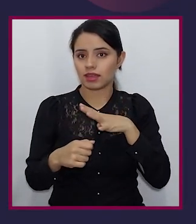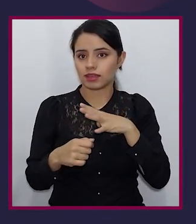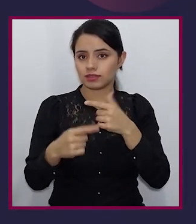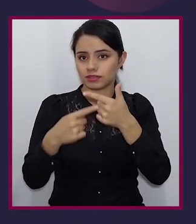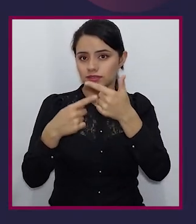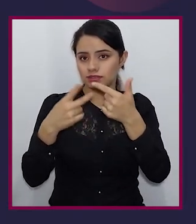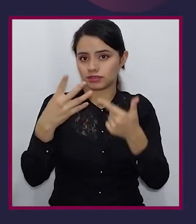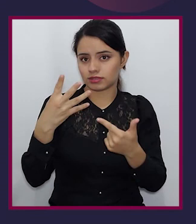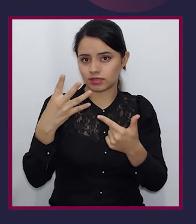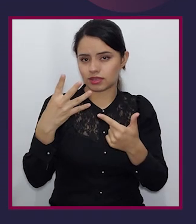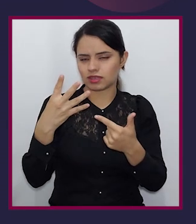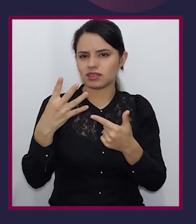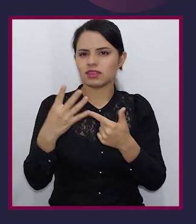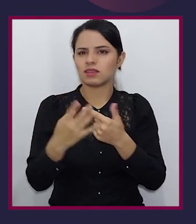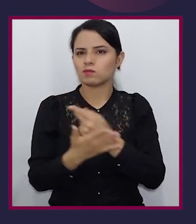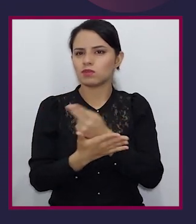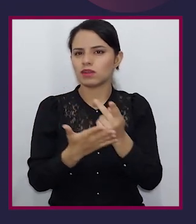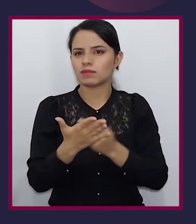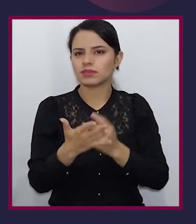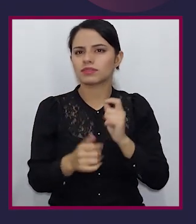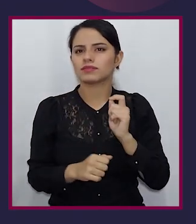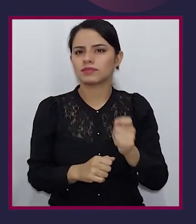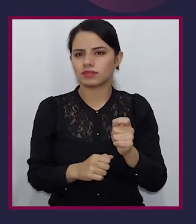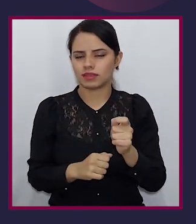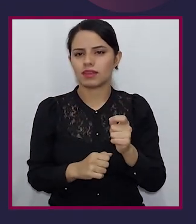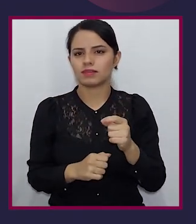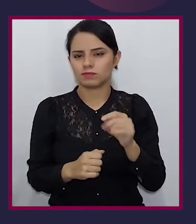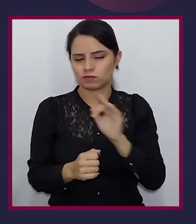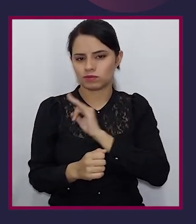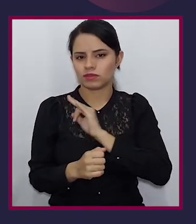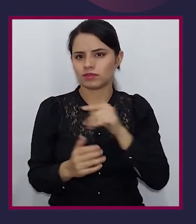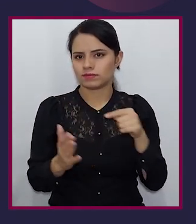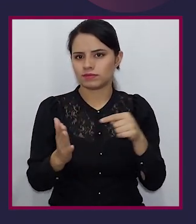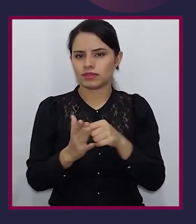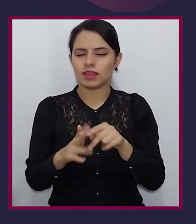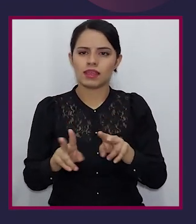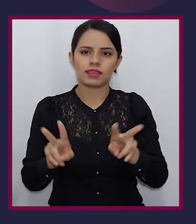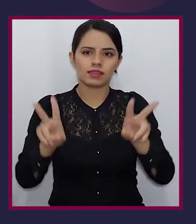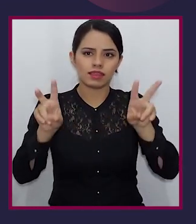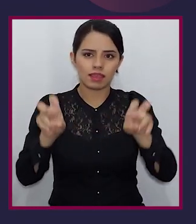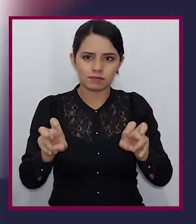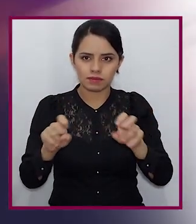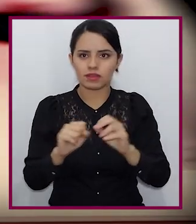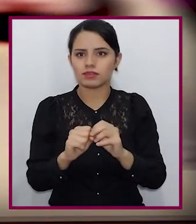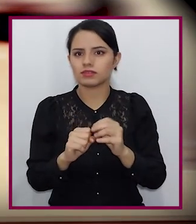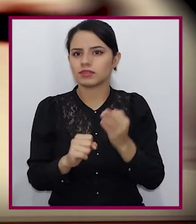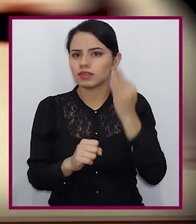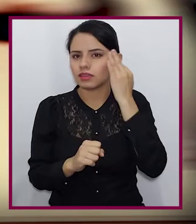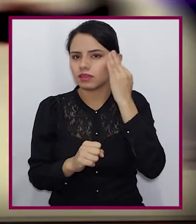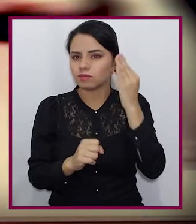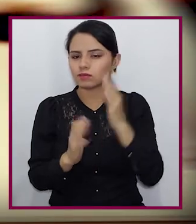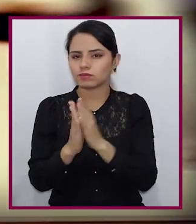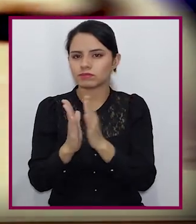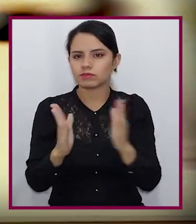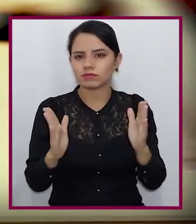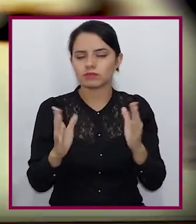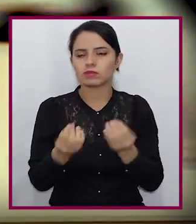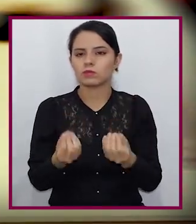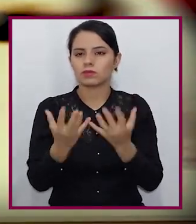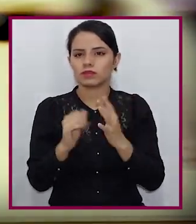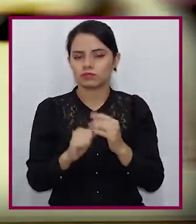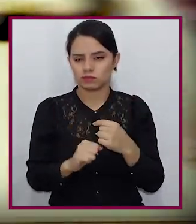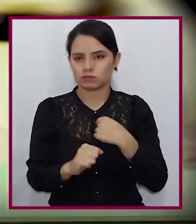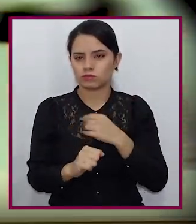sobre qué se trata este podcast. Antes de darle clic a un episodio puedes ver el título y la duración. Entonces, bueno, puedo darle clic a alguno de